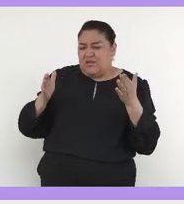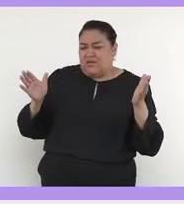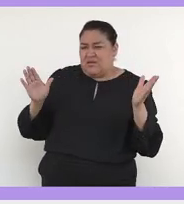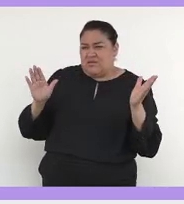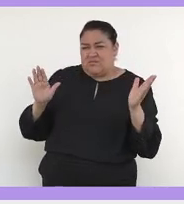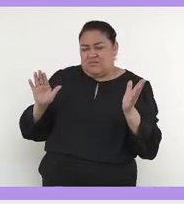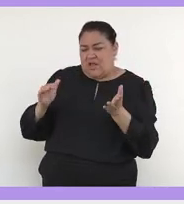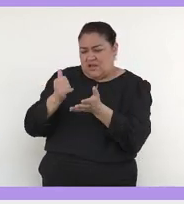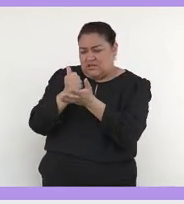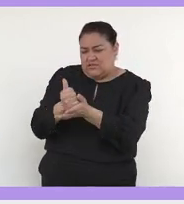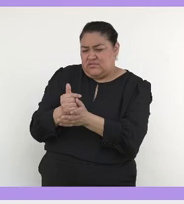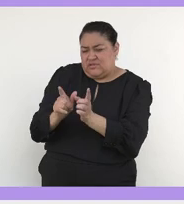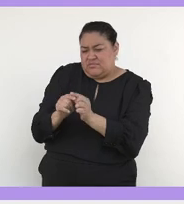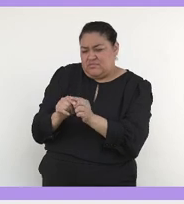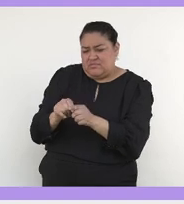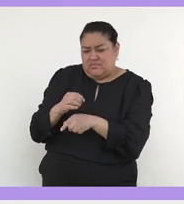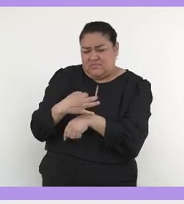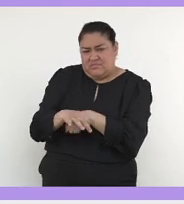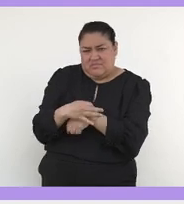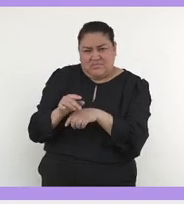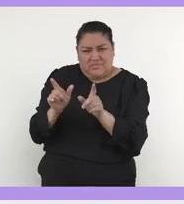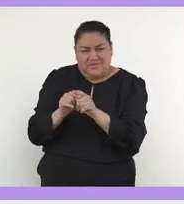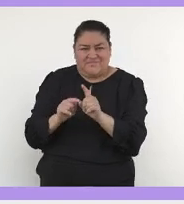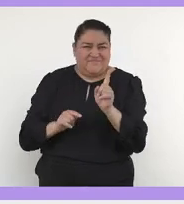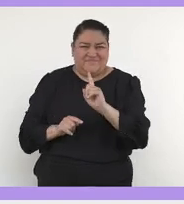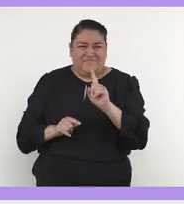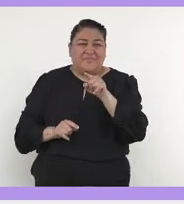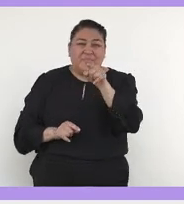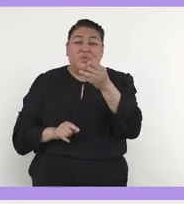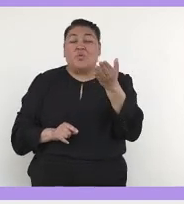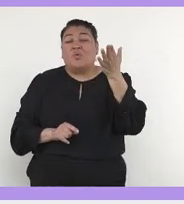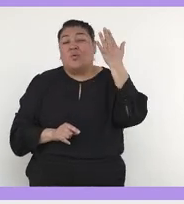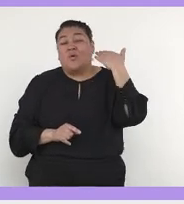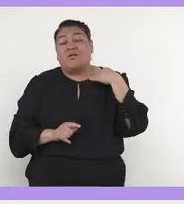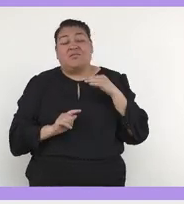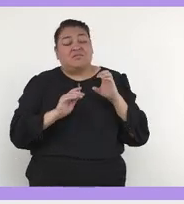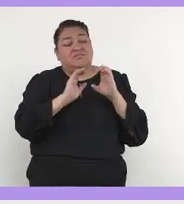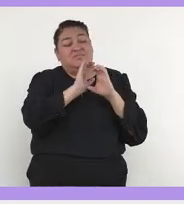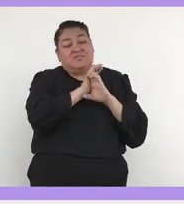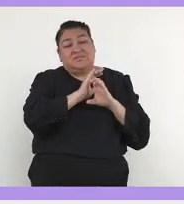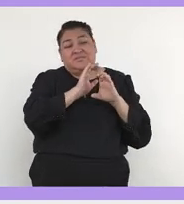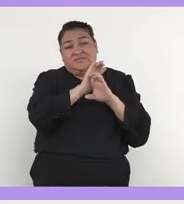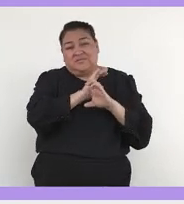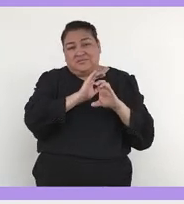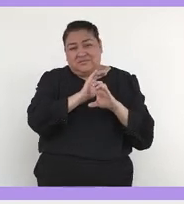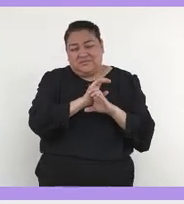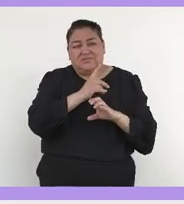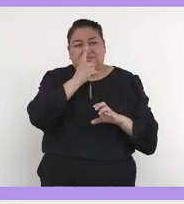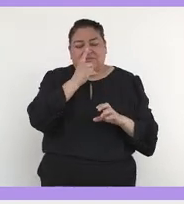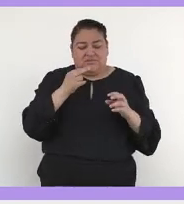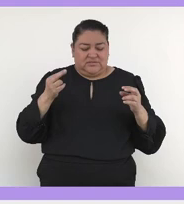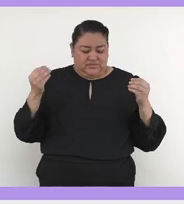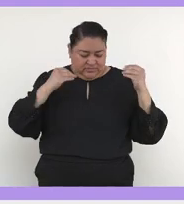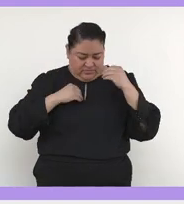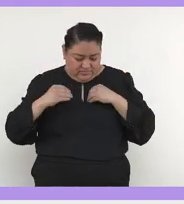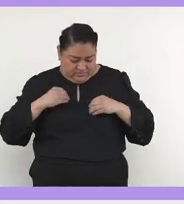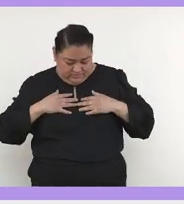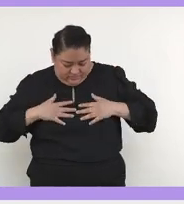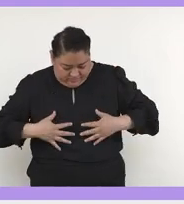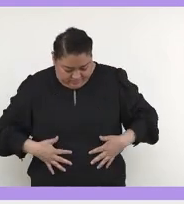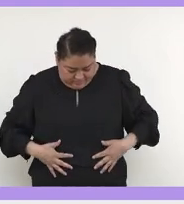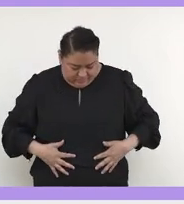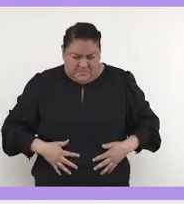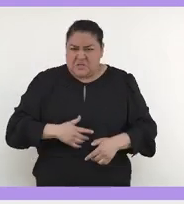dejarlo ahí no como en un principio tú pusiste tu granito de arena desde el hecho de decir yo me visto como yo quiero